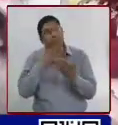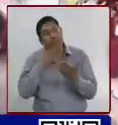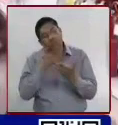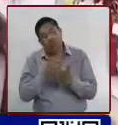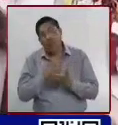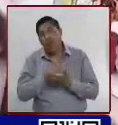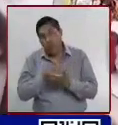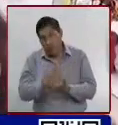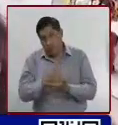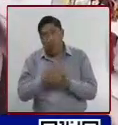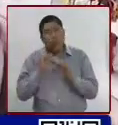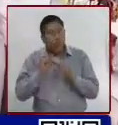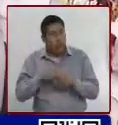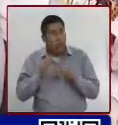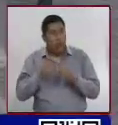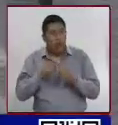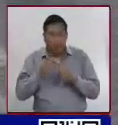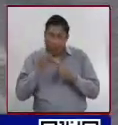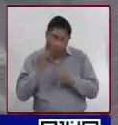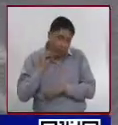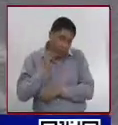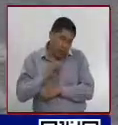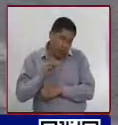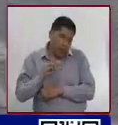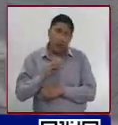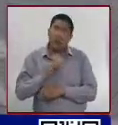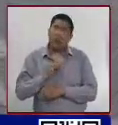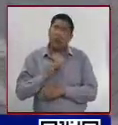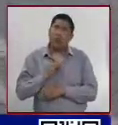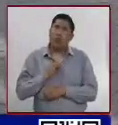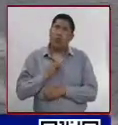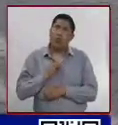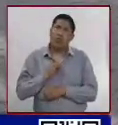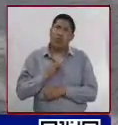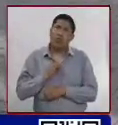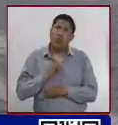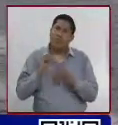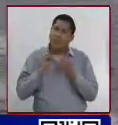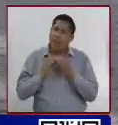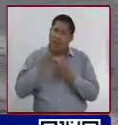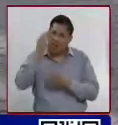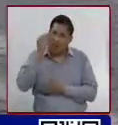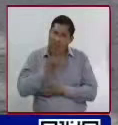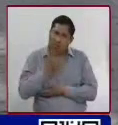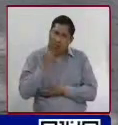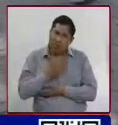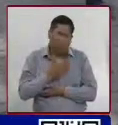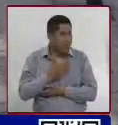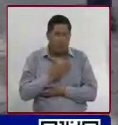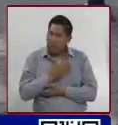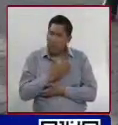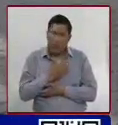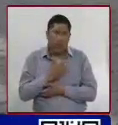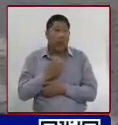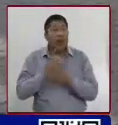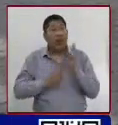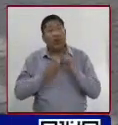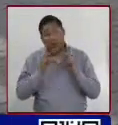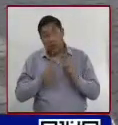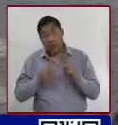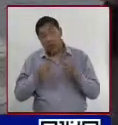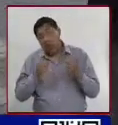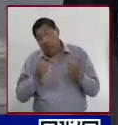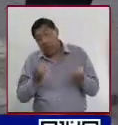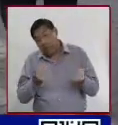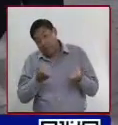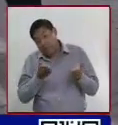para ella y poder criar a sus hijos. Yo no lo veo de un incentivo para que tengan más hijos. Quizás algunas personas sí lo ven de esa